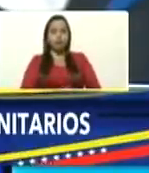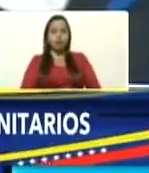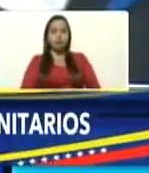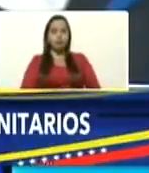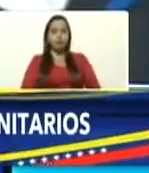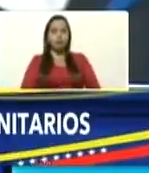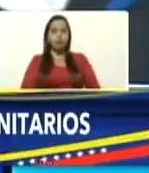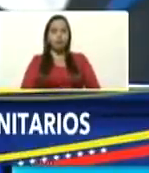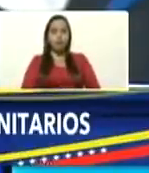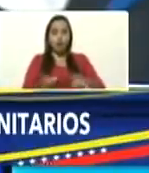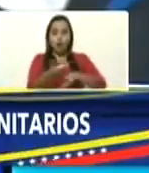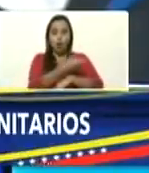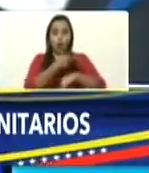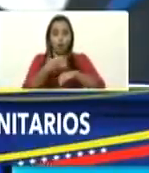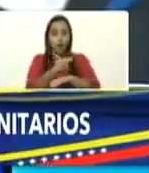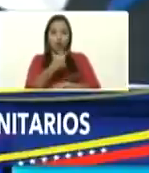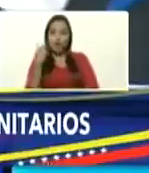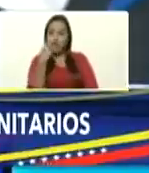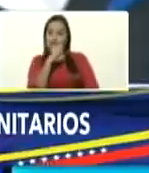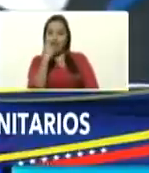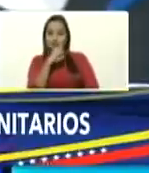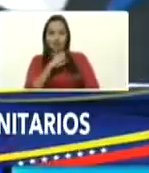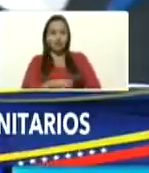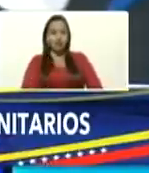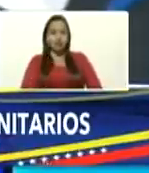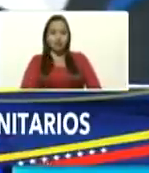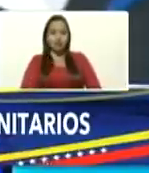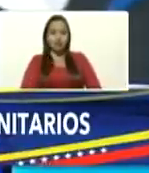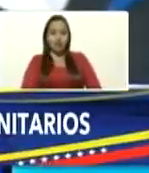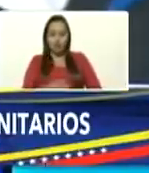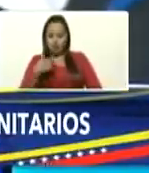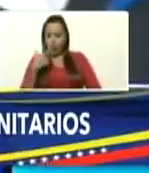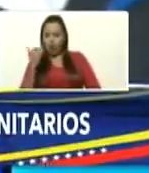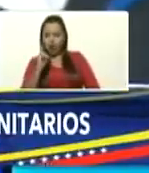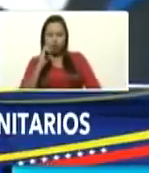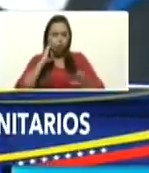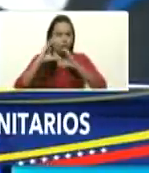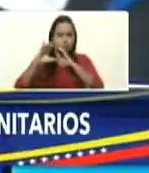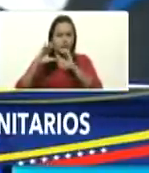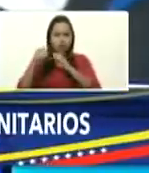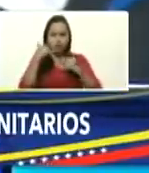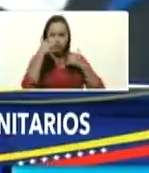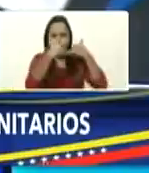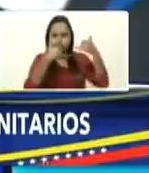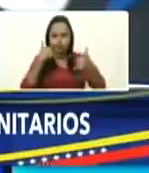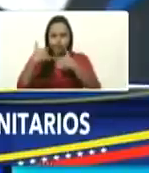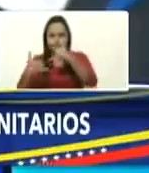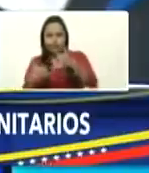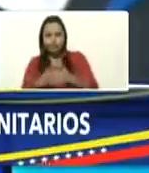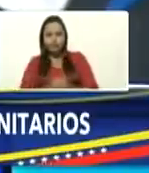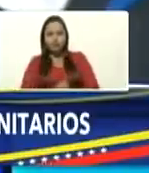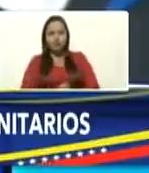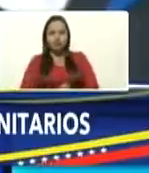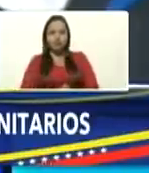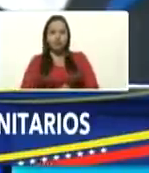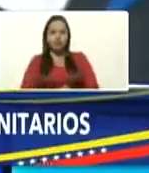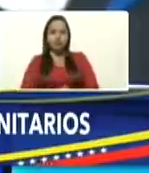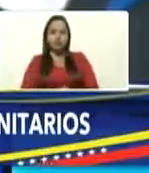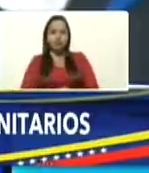y el gobernador Terán, con el cual tengo comunicación permanente por